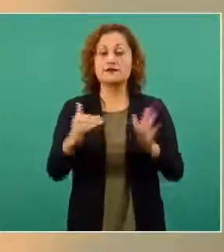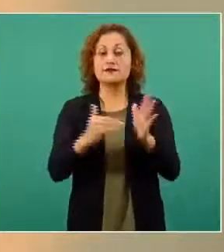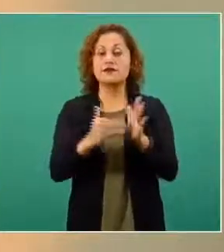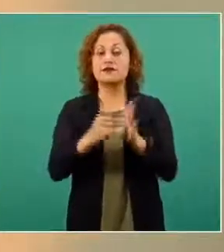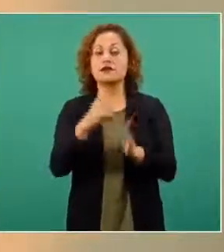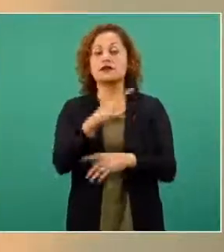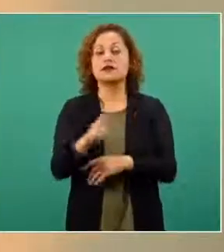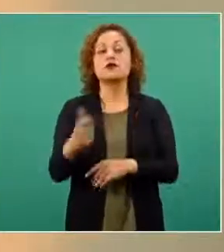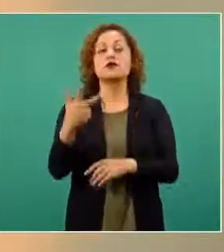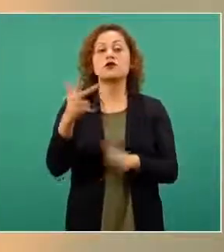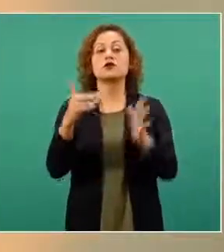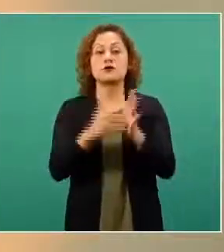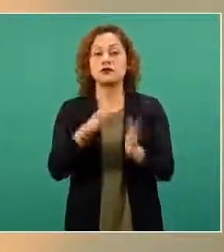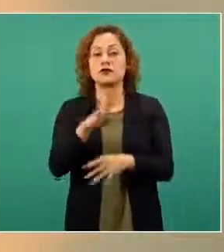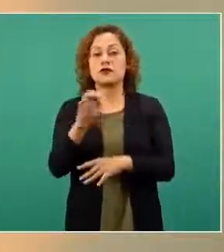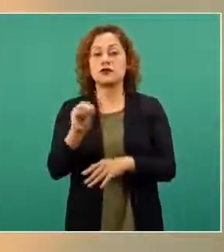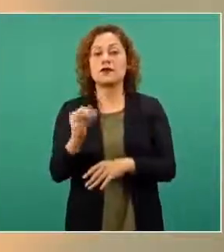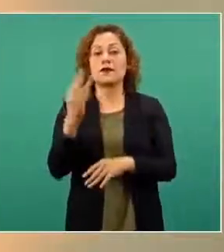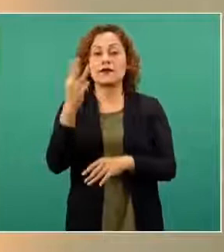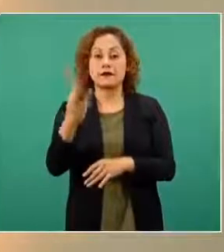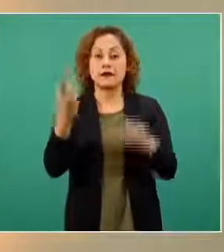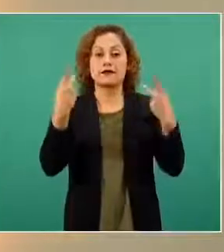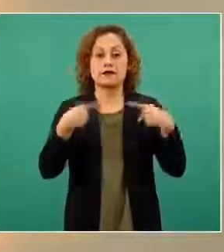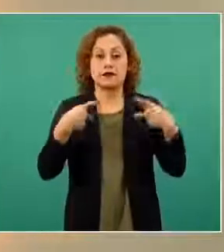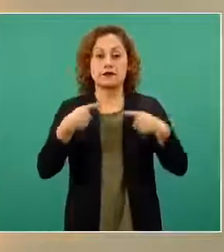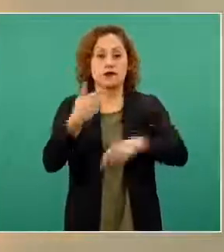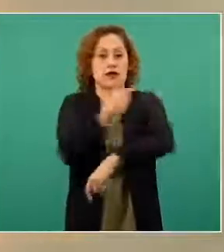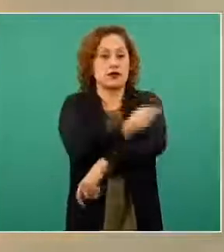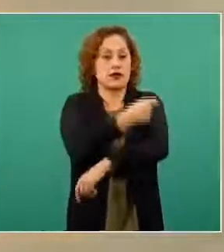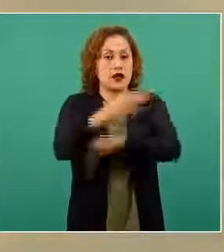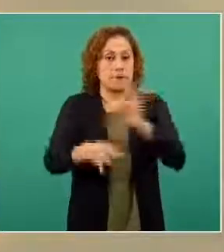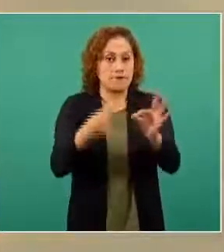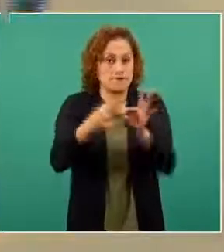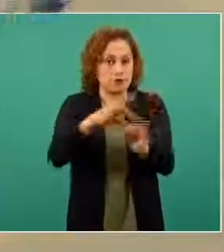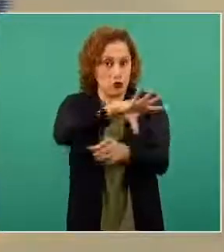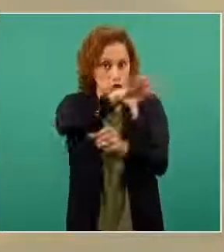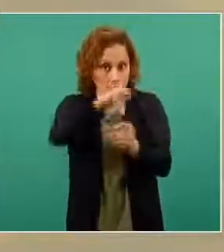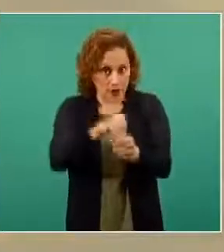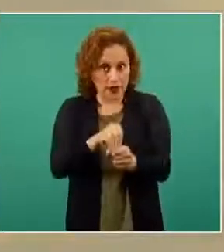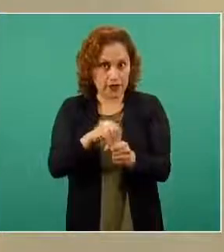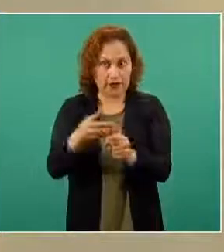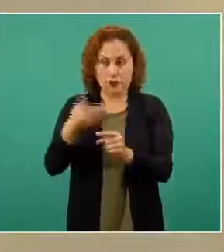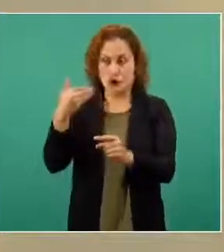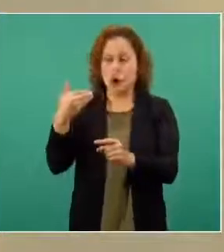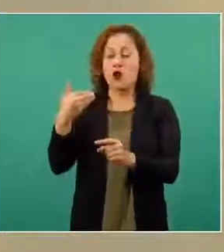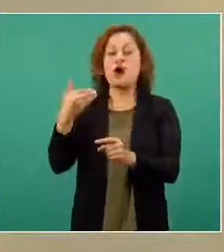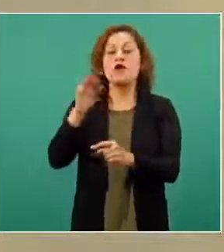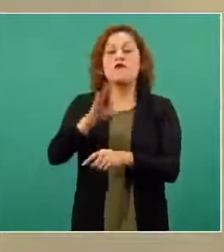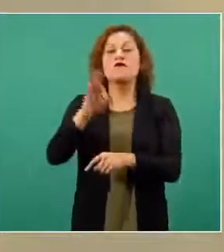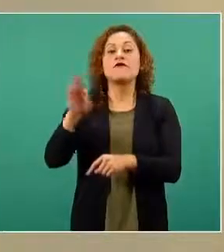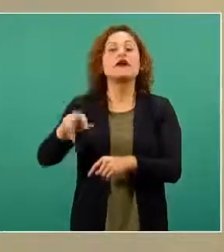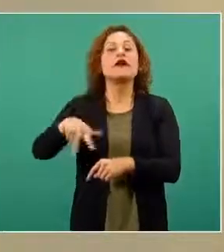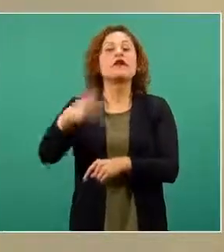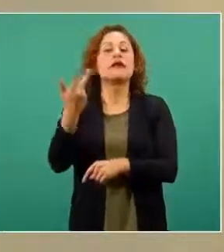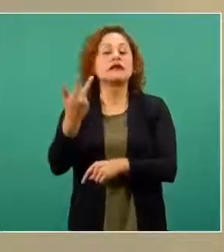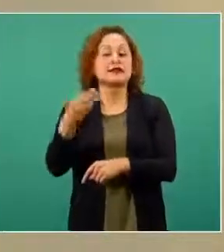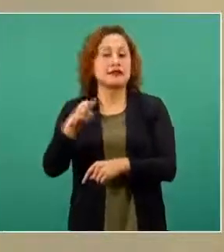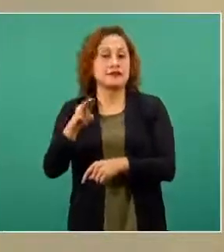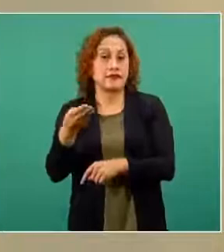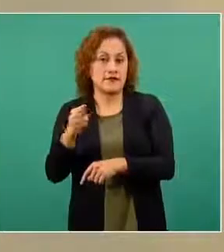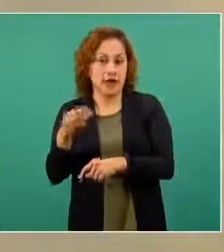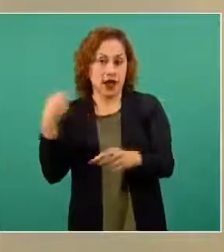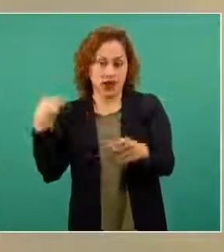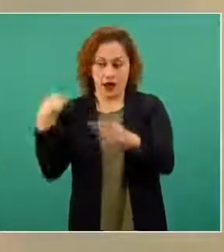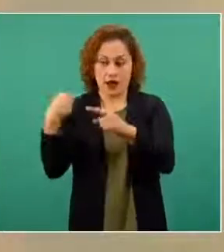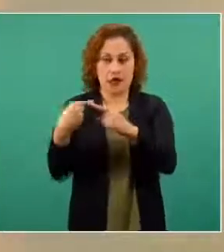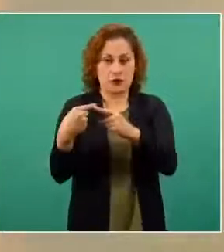10.108.593 esquemas completos de vacunación contra COVID-19, ¿no? Al 13 de mayo, recordemos que con el corte de